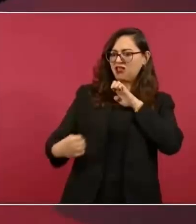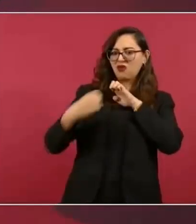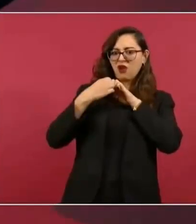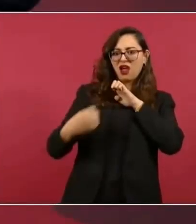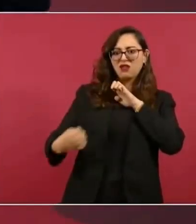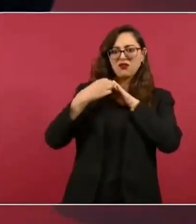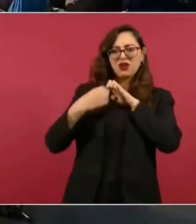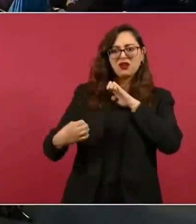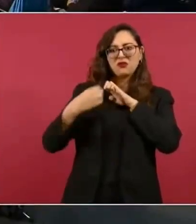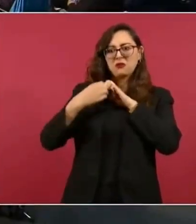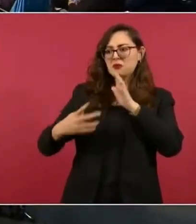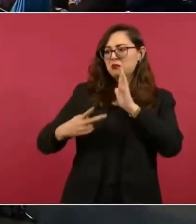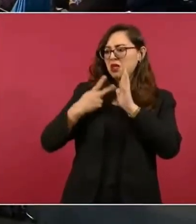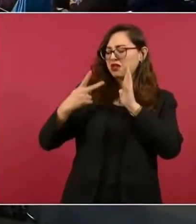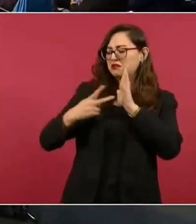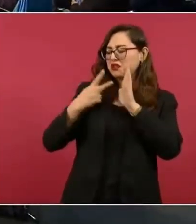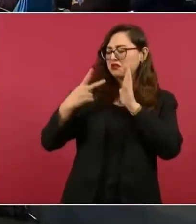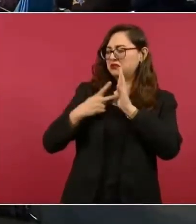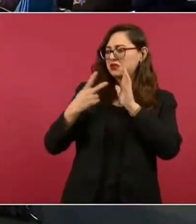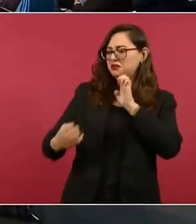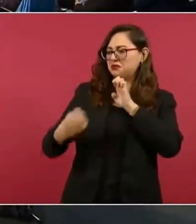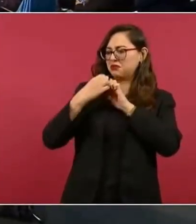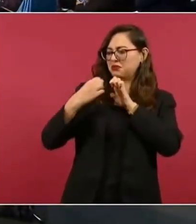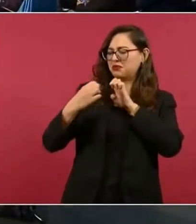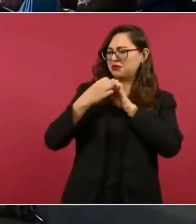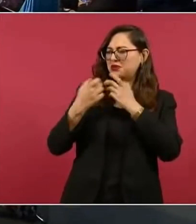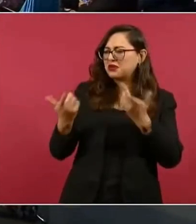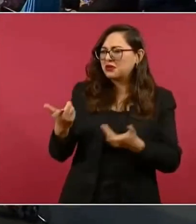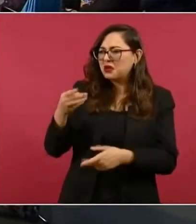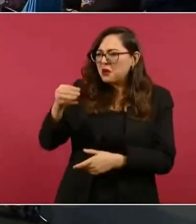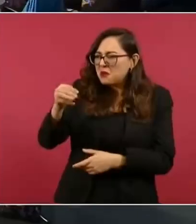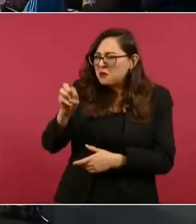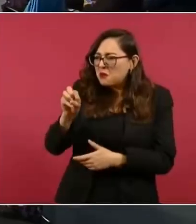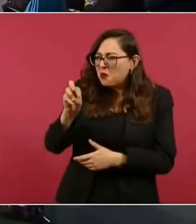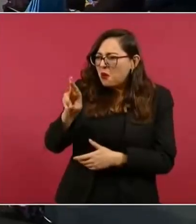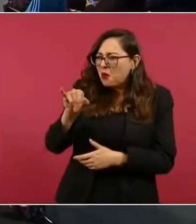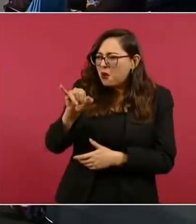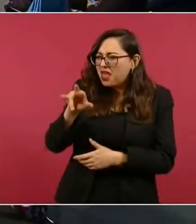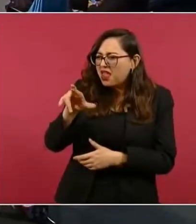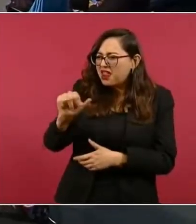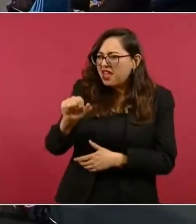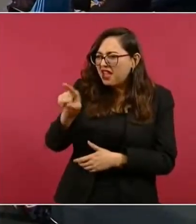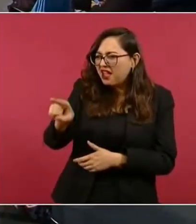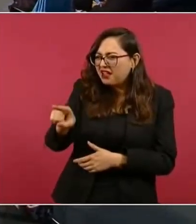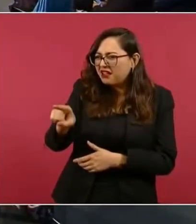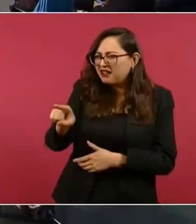diciéndoles que los Moreira eran de lo peor.